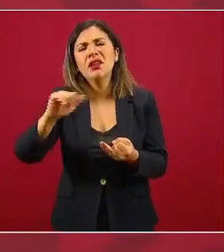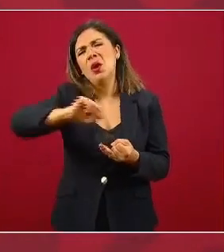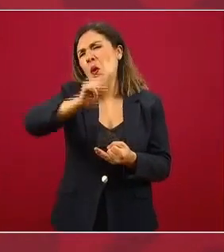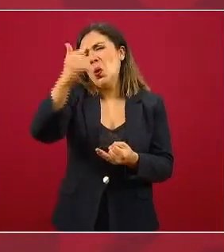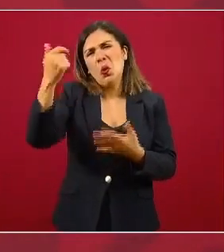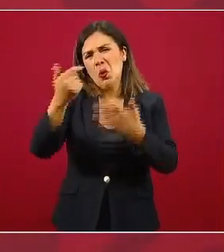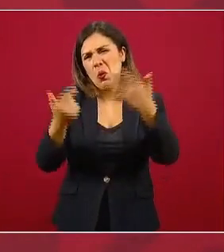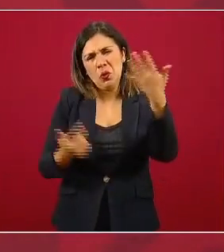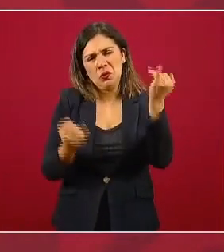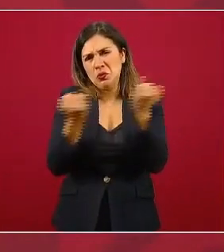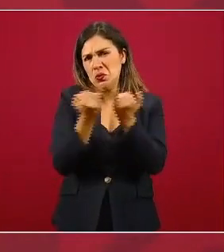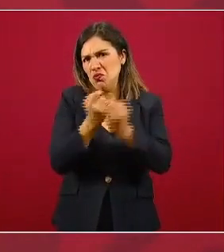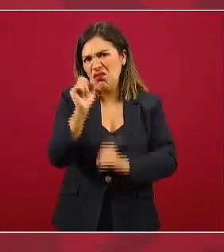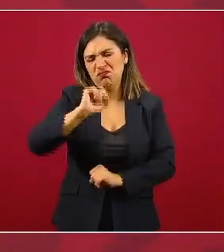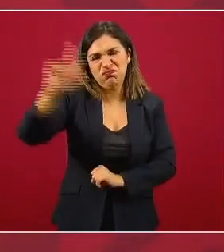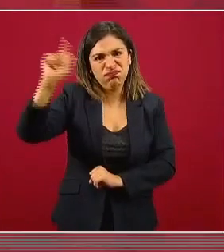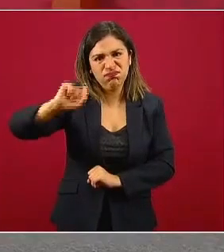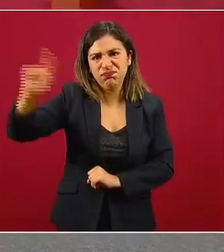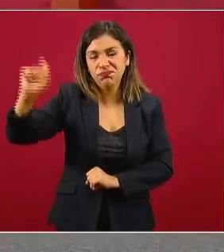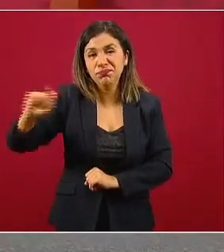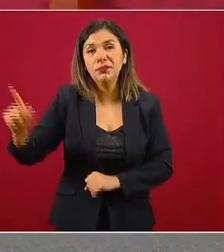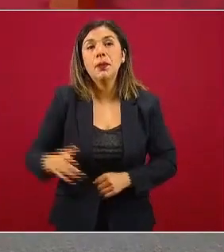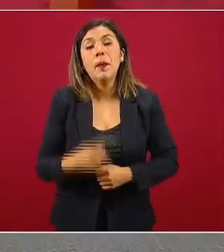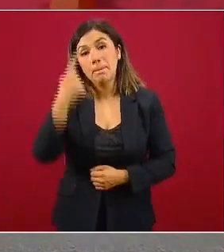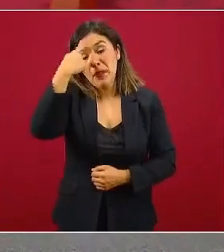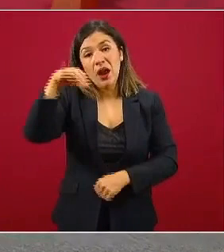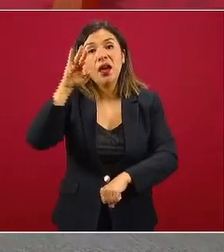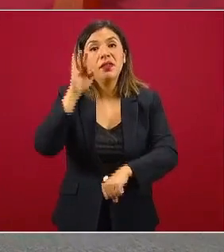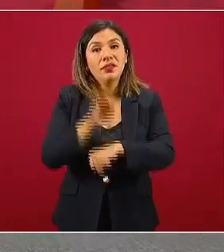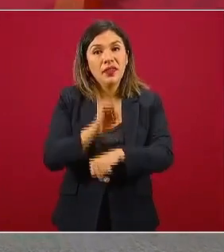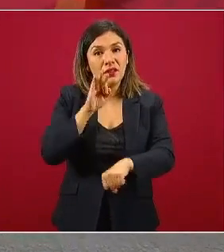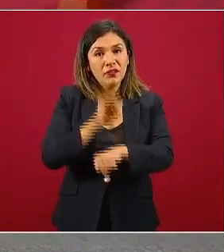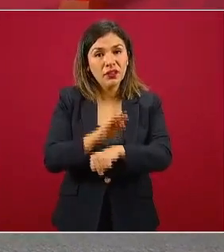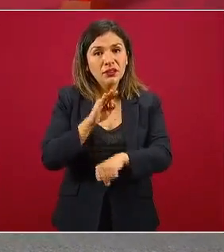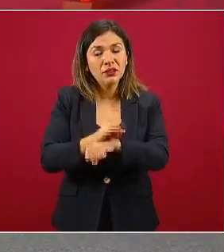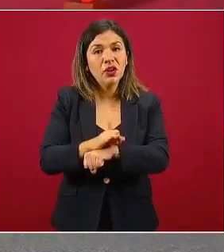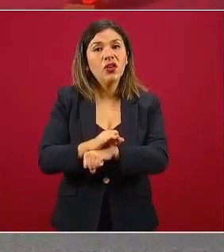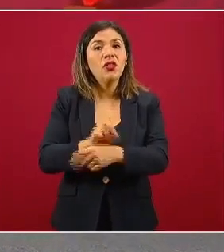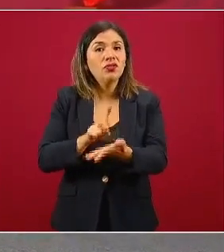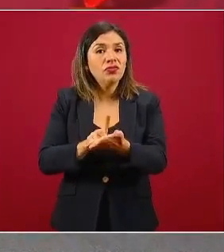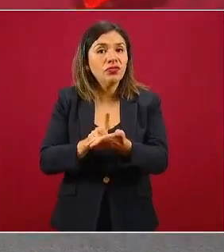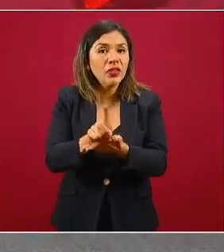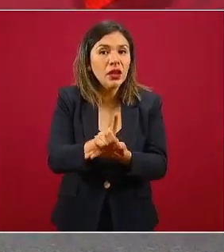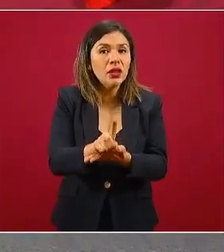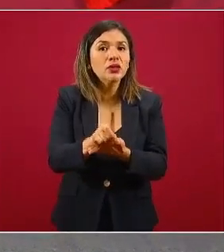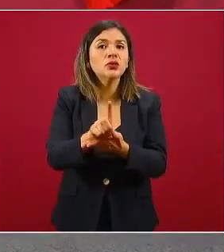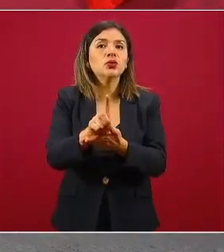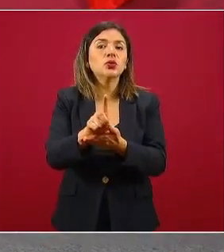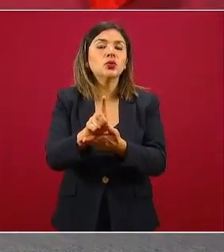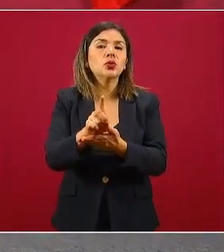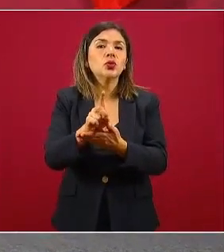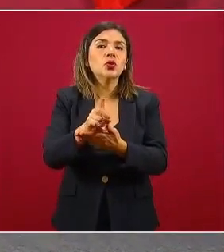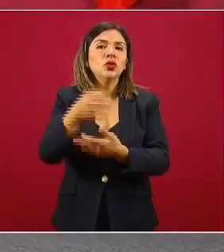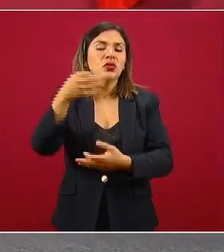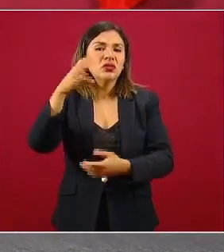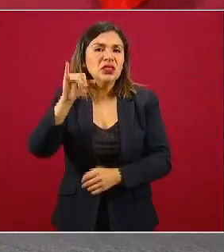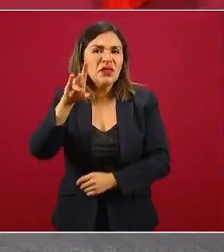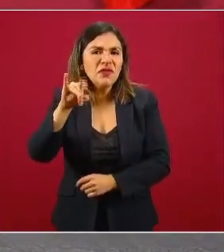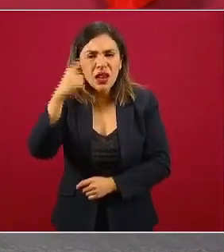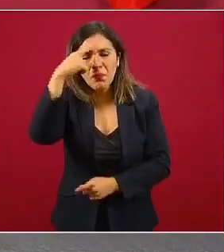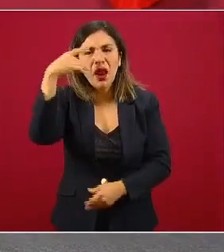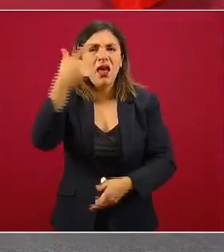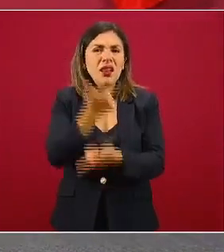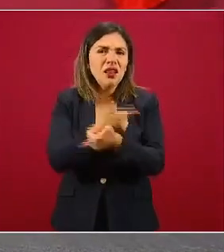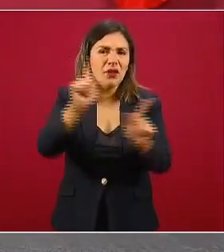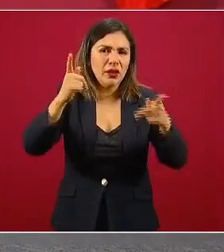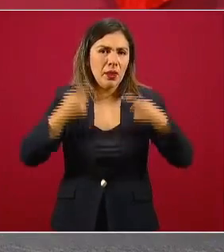otros gigantes, defensores de los derechos civiles, de las